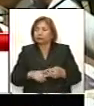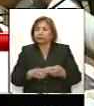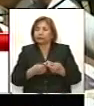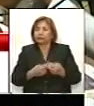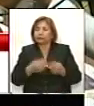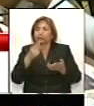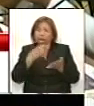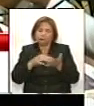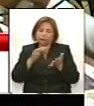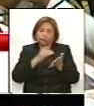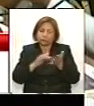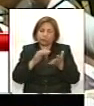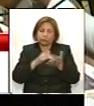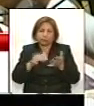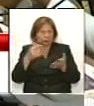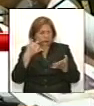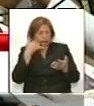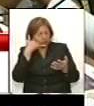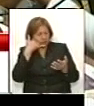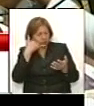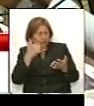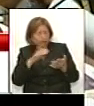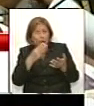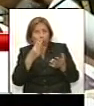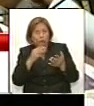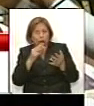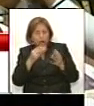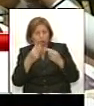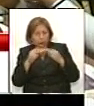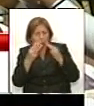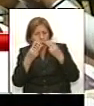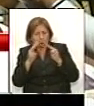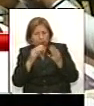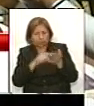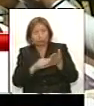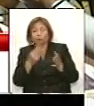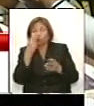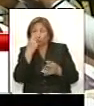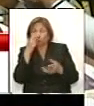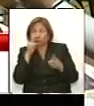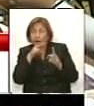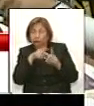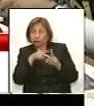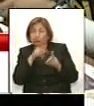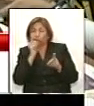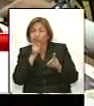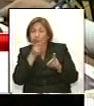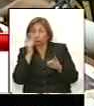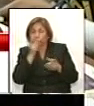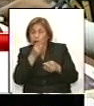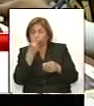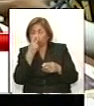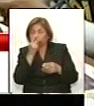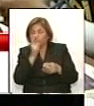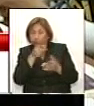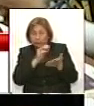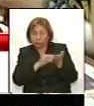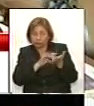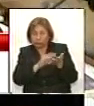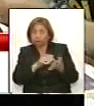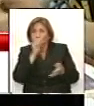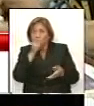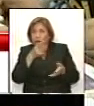recibir mensajes de un celular desconocido por WhatsApp, en donde le decía: amiga, te estamos vigilando, amiga, te tenemos marcado, amiga, sabemos